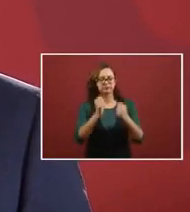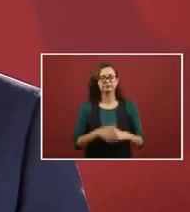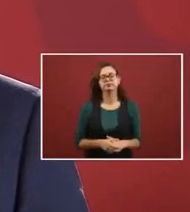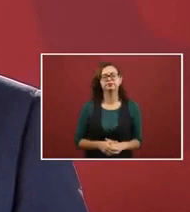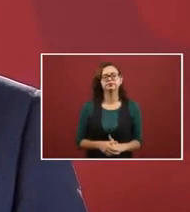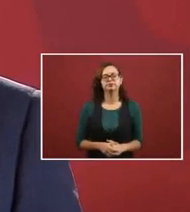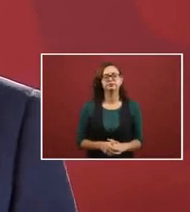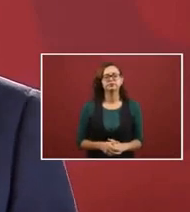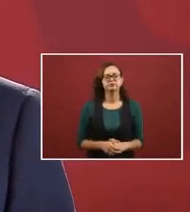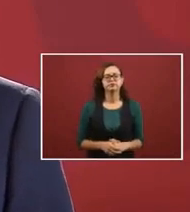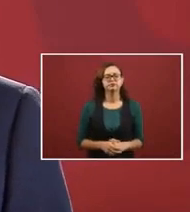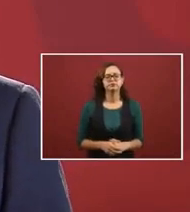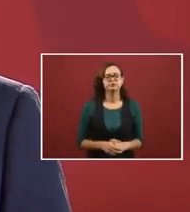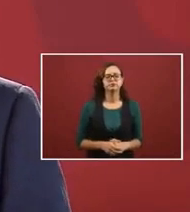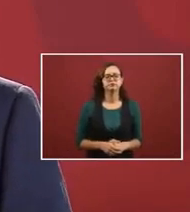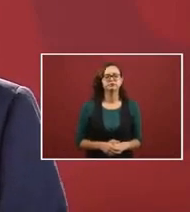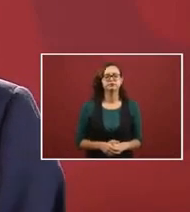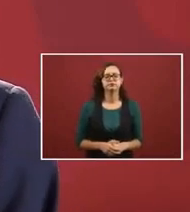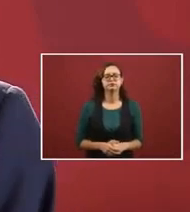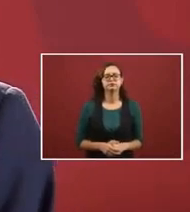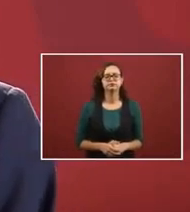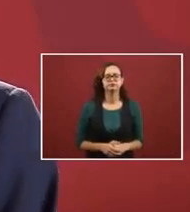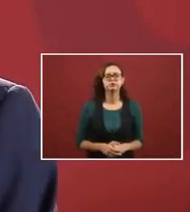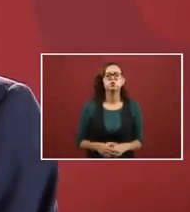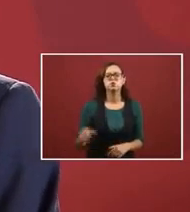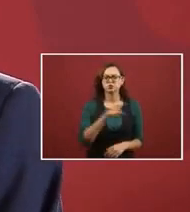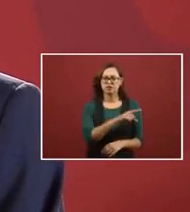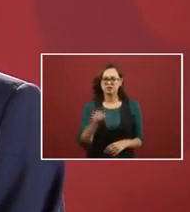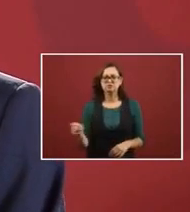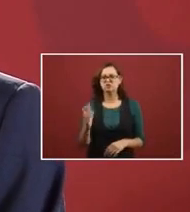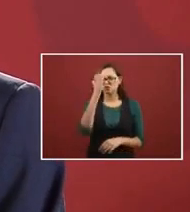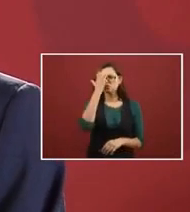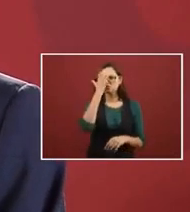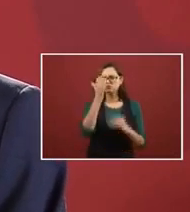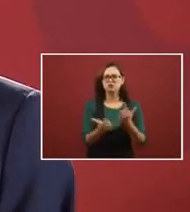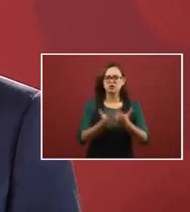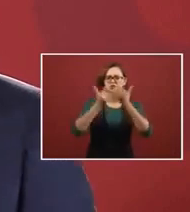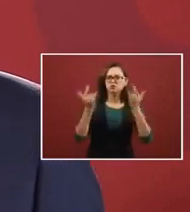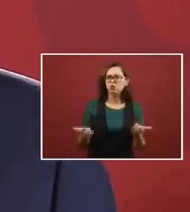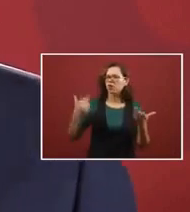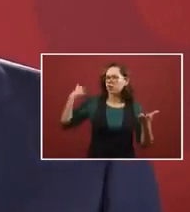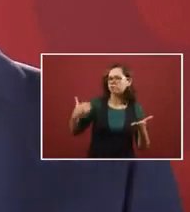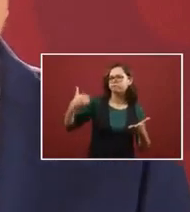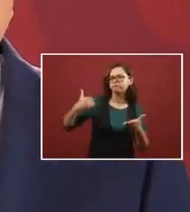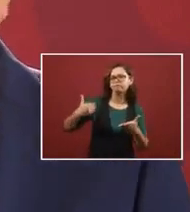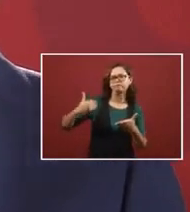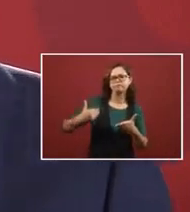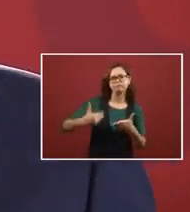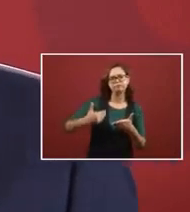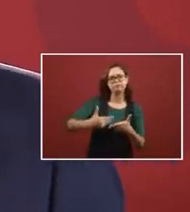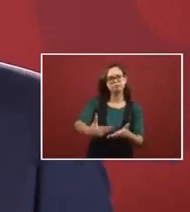Ustedes ya tienen los antecedentes de cómo resultó